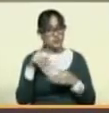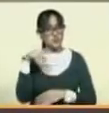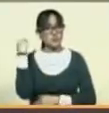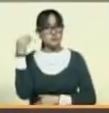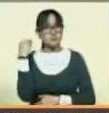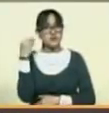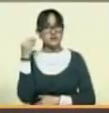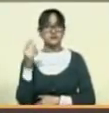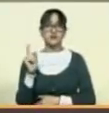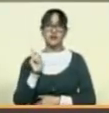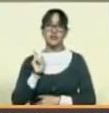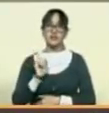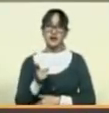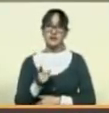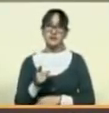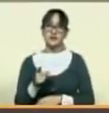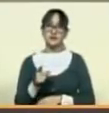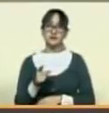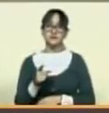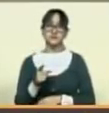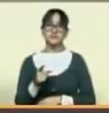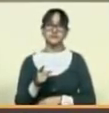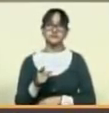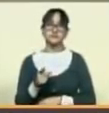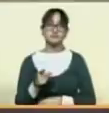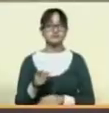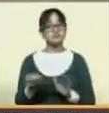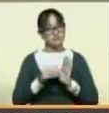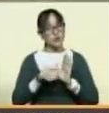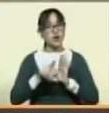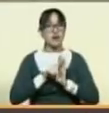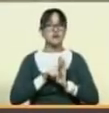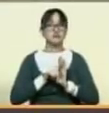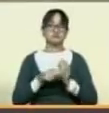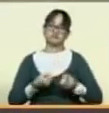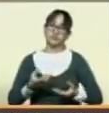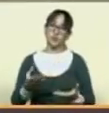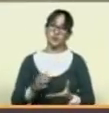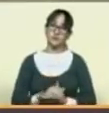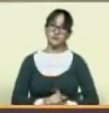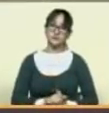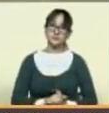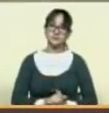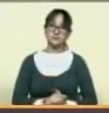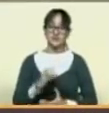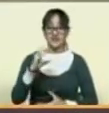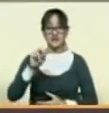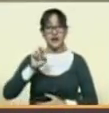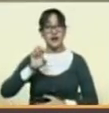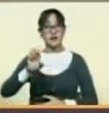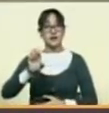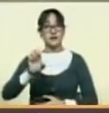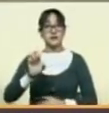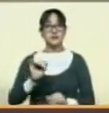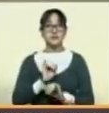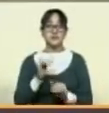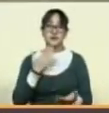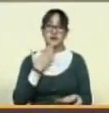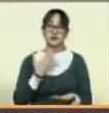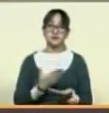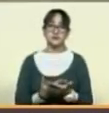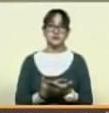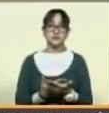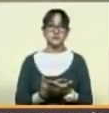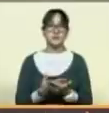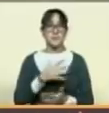consideremos que debemos aplicar la ley, se las vamos a aplicar. El Consejo Nacional Electoral. Escuchamos